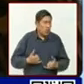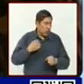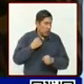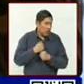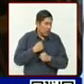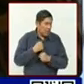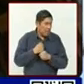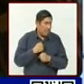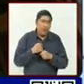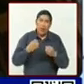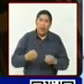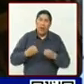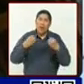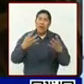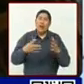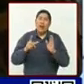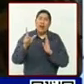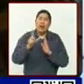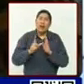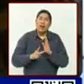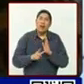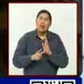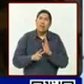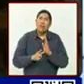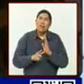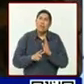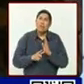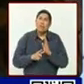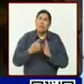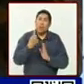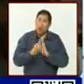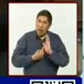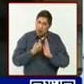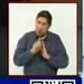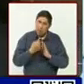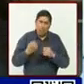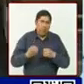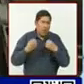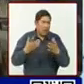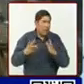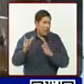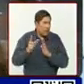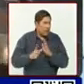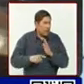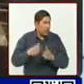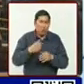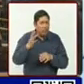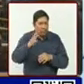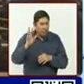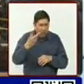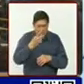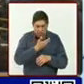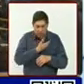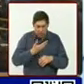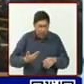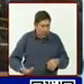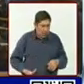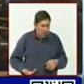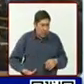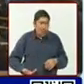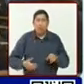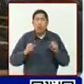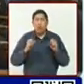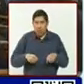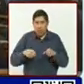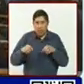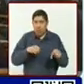poder entregar la lista de una hora más. Vamos a entregar la lista a la presidencia o a la vicepresidencia para